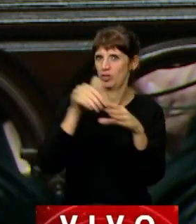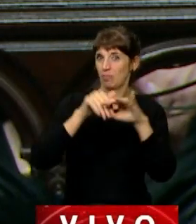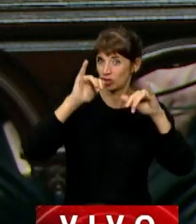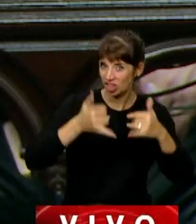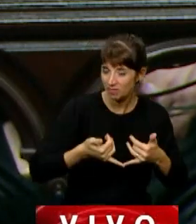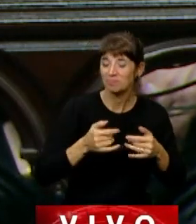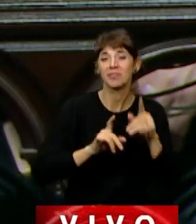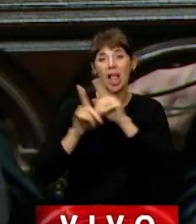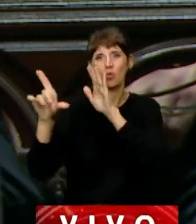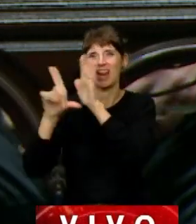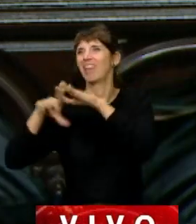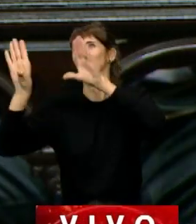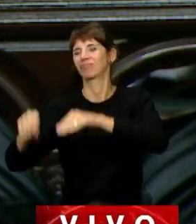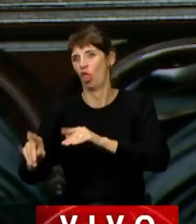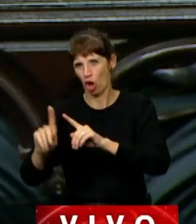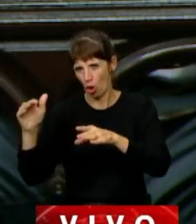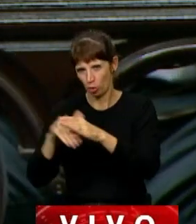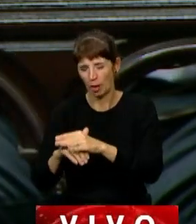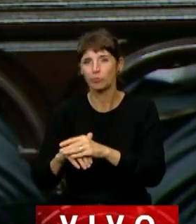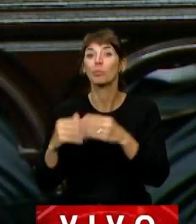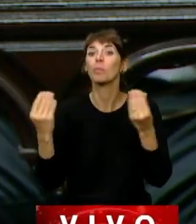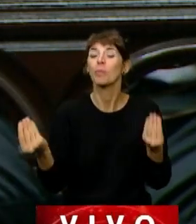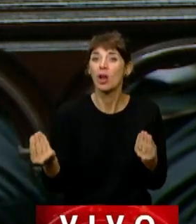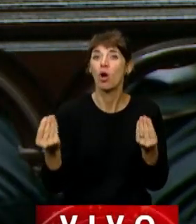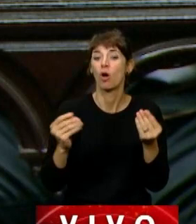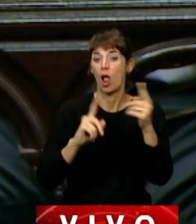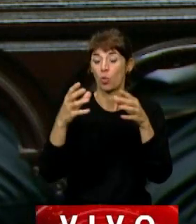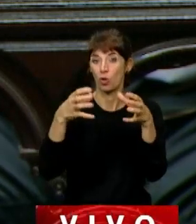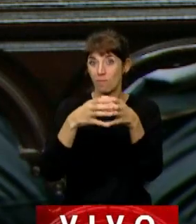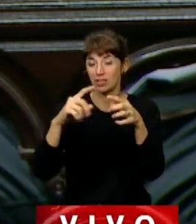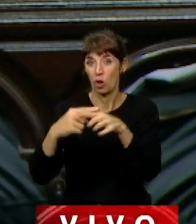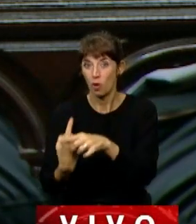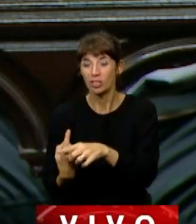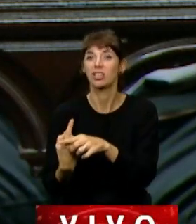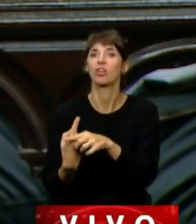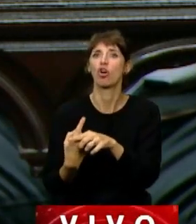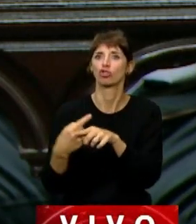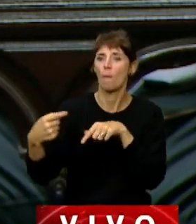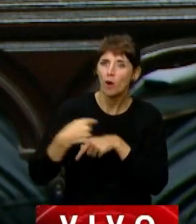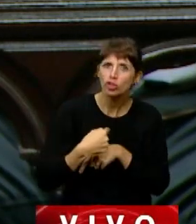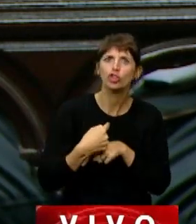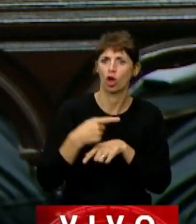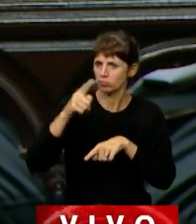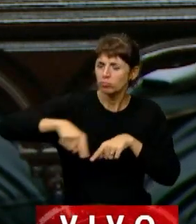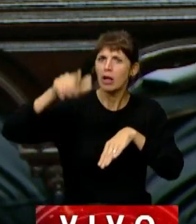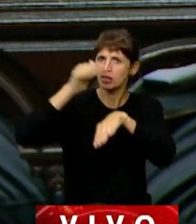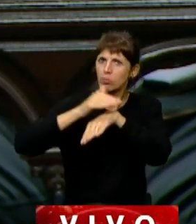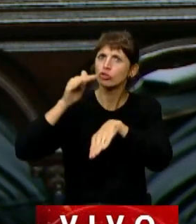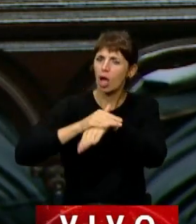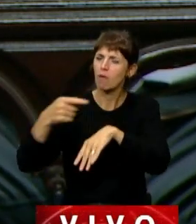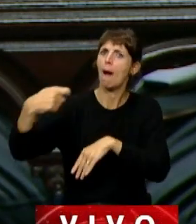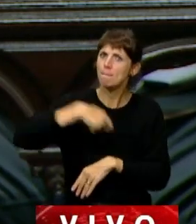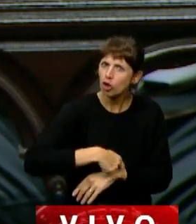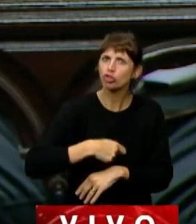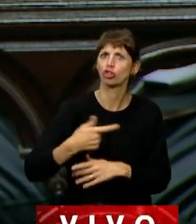claras. Y sectores de la oposición que entienden desde muchísima responsabilidad, de muchísima construcción, nos acompañaron, por ejemplo,